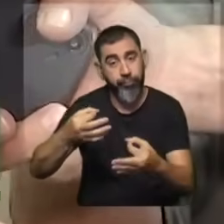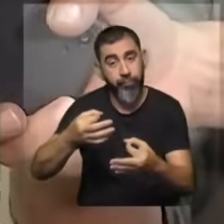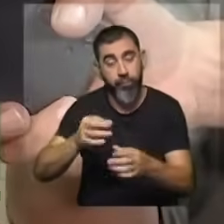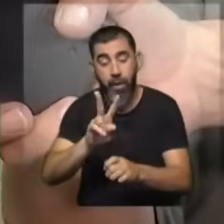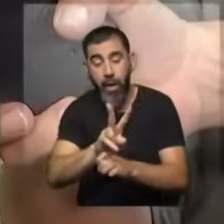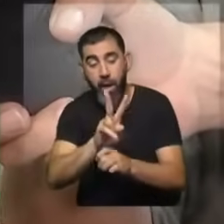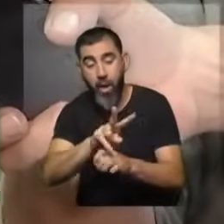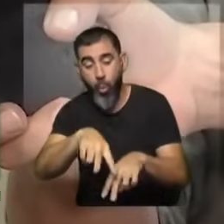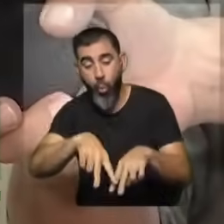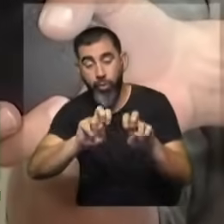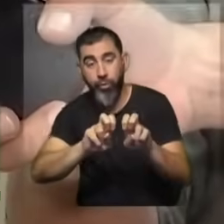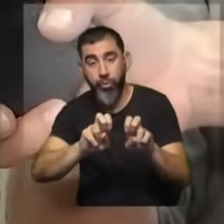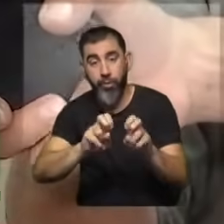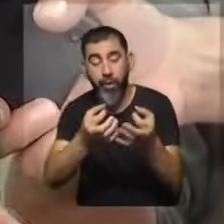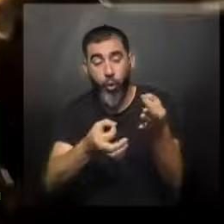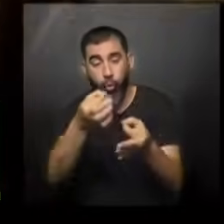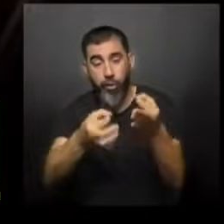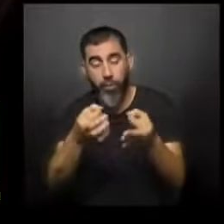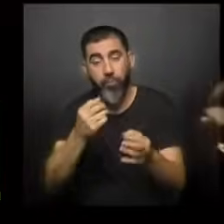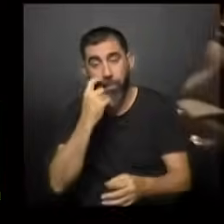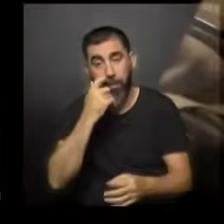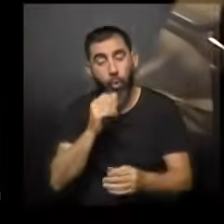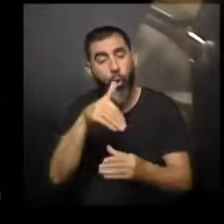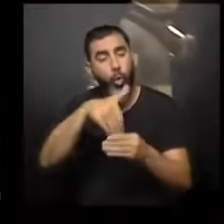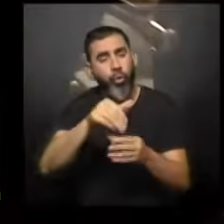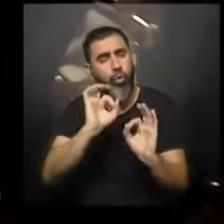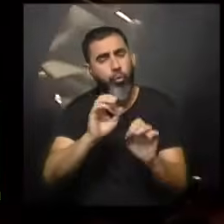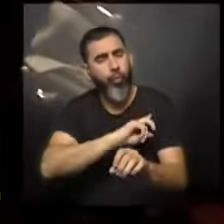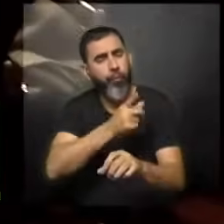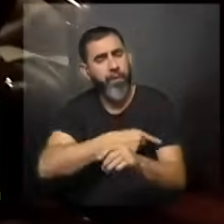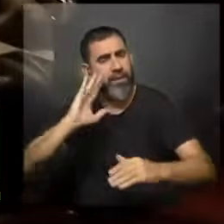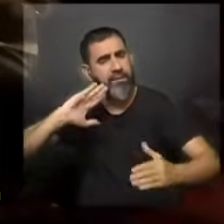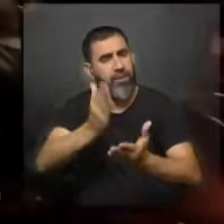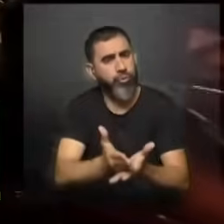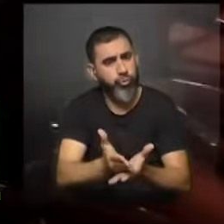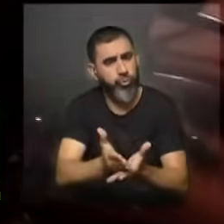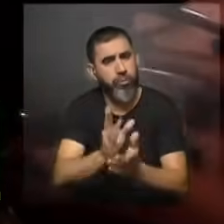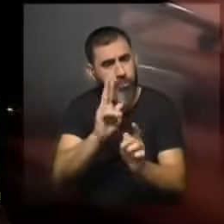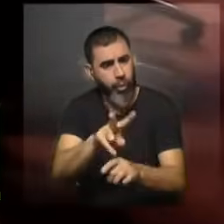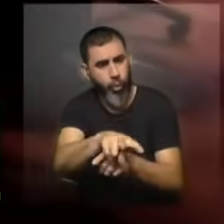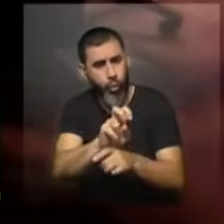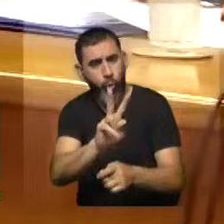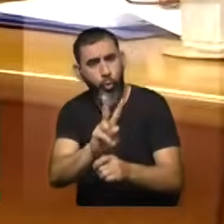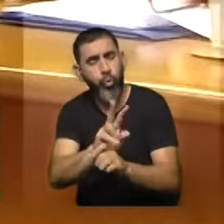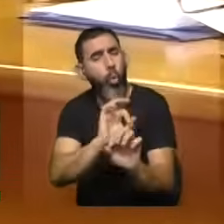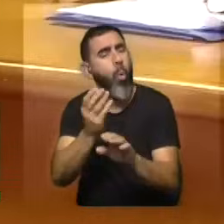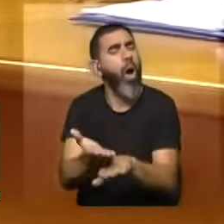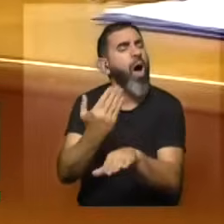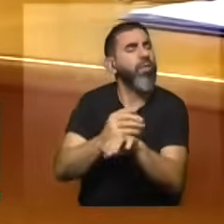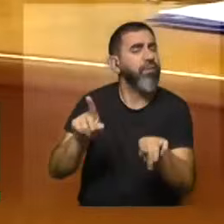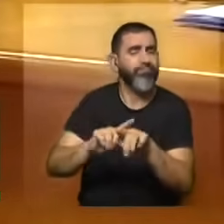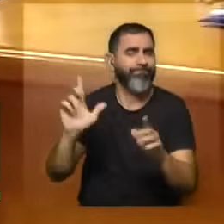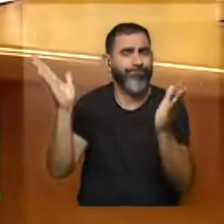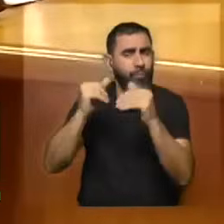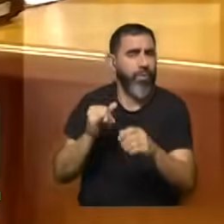auditoría de los estados contables se le da la corte el suficiente poder sancionatorio y de control y fiscalización o como antes no hay